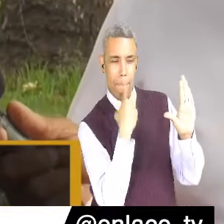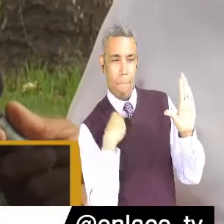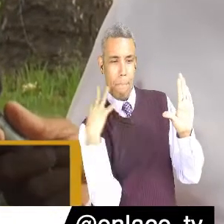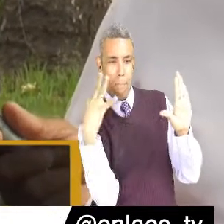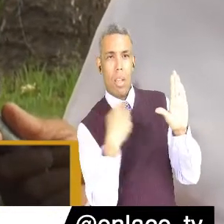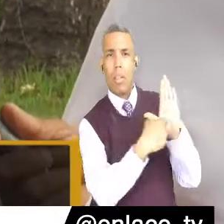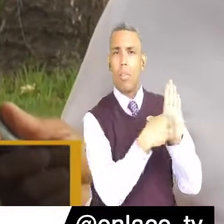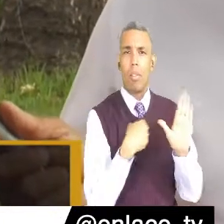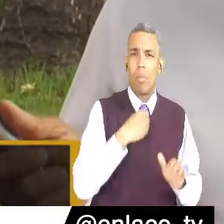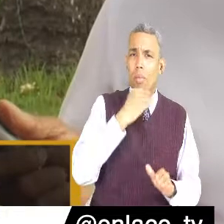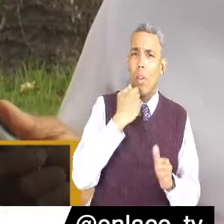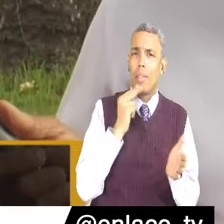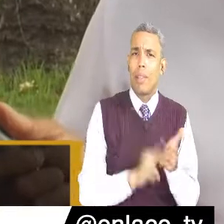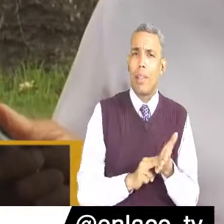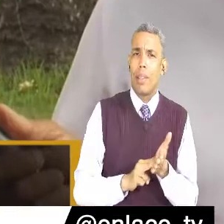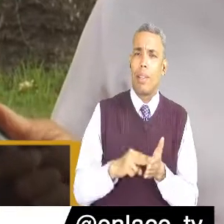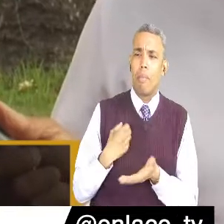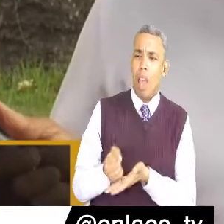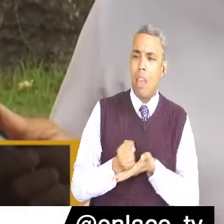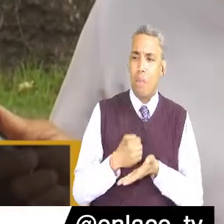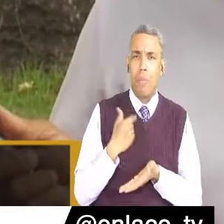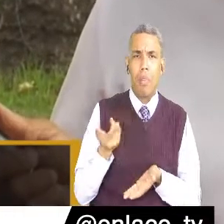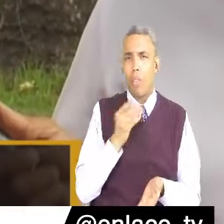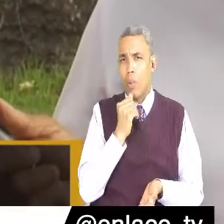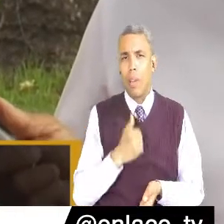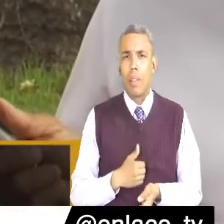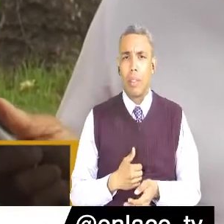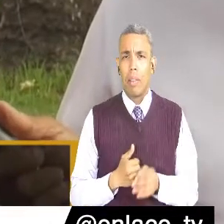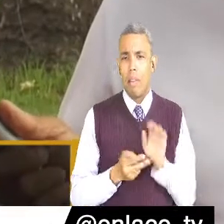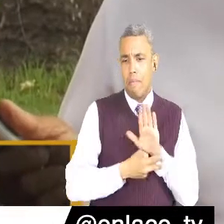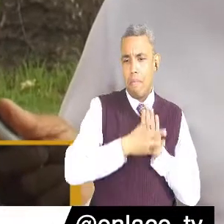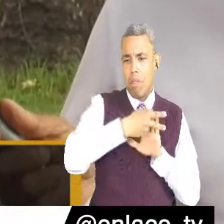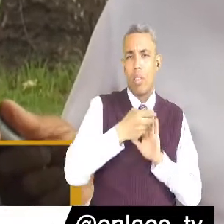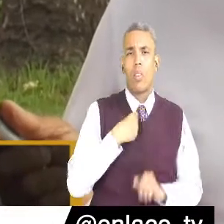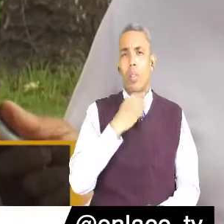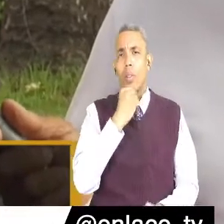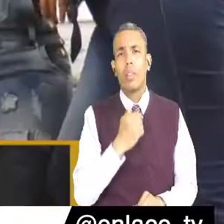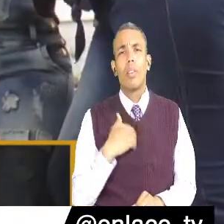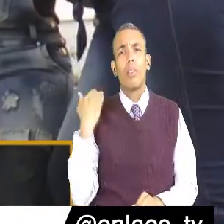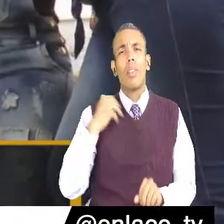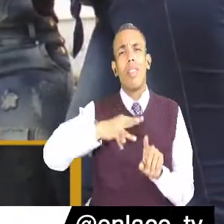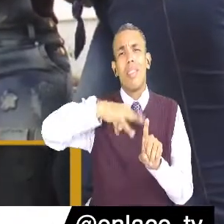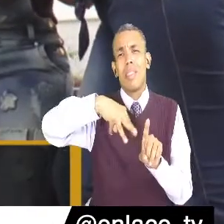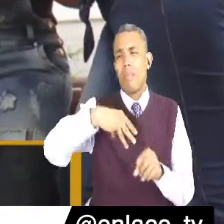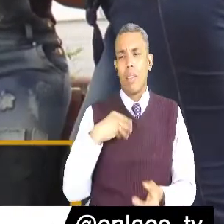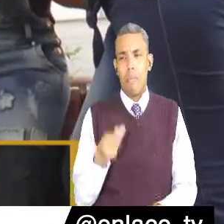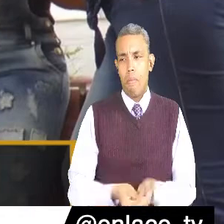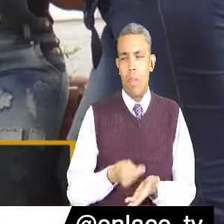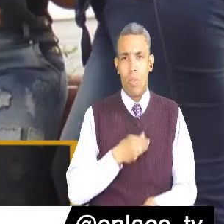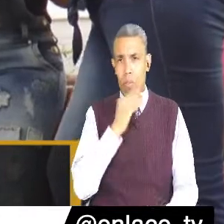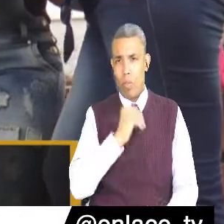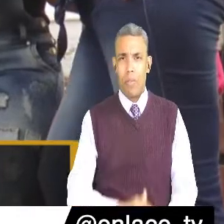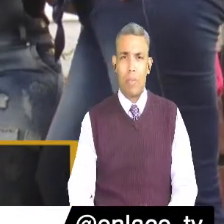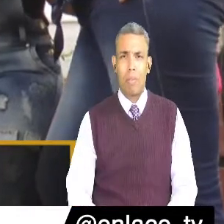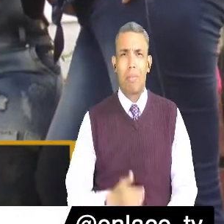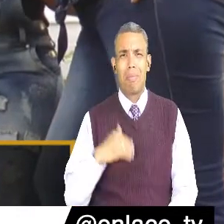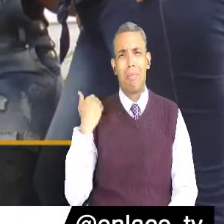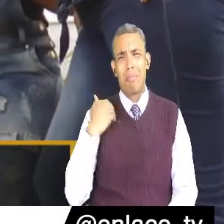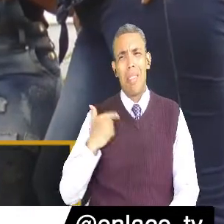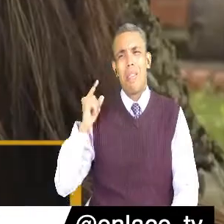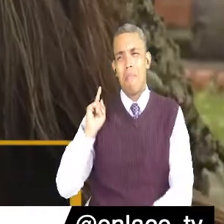Barranca Bermeja, porque fueron los dos últimos meses de salario que nosotros no los pagaron. Denuncian que a pesar de tutelas y demandas